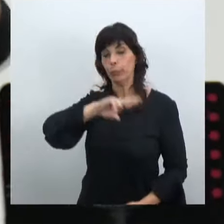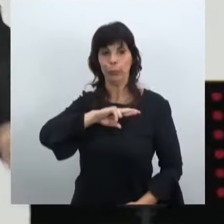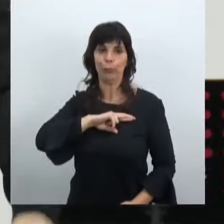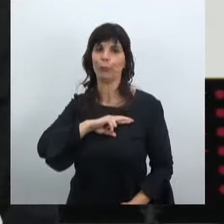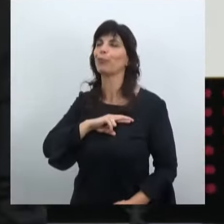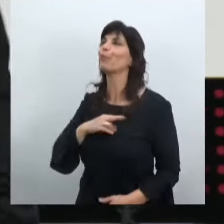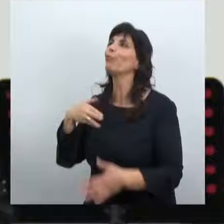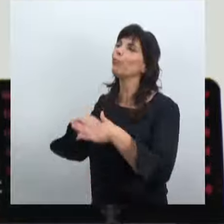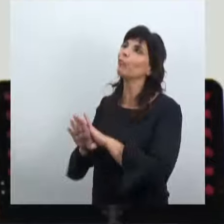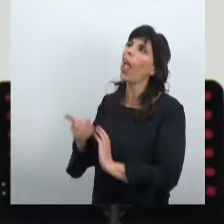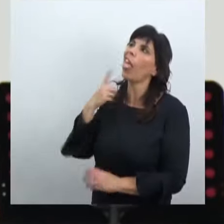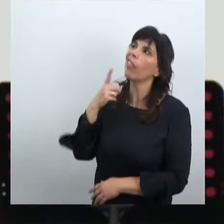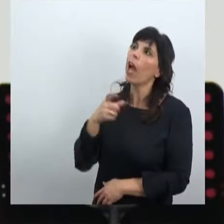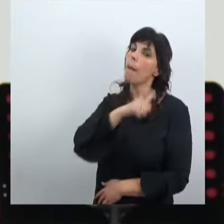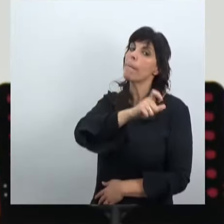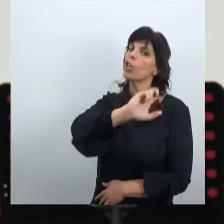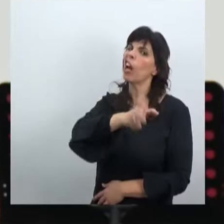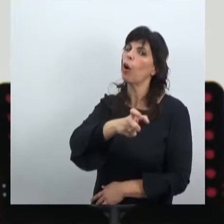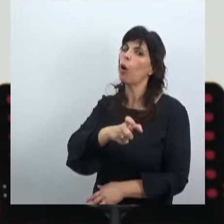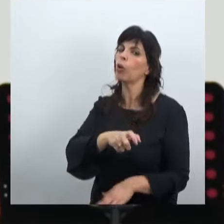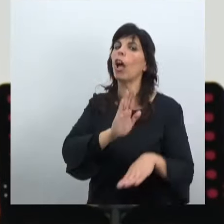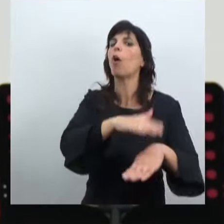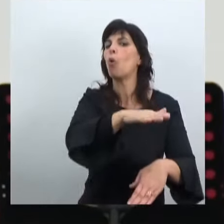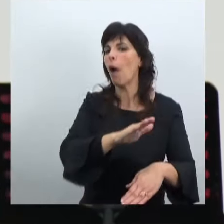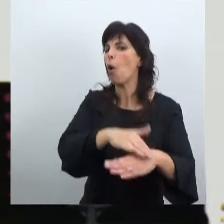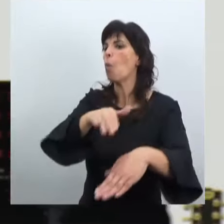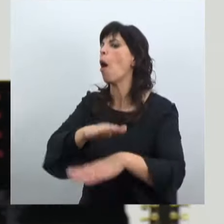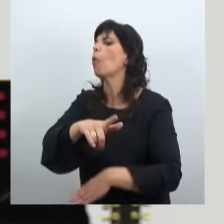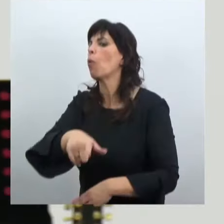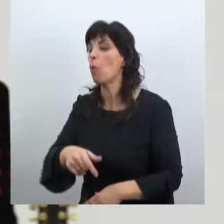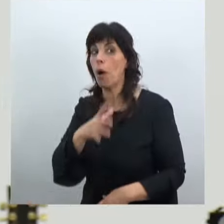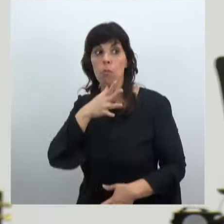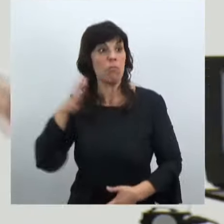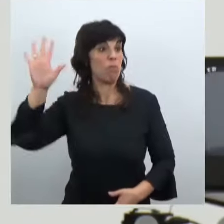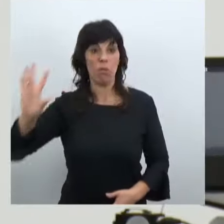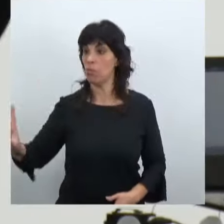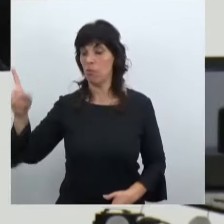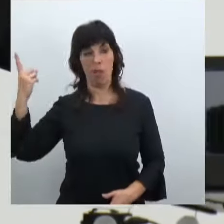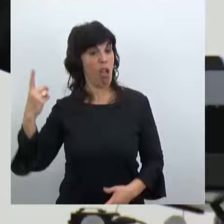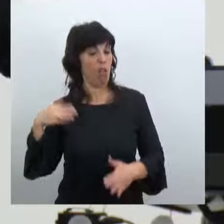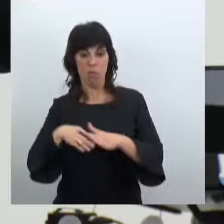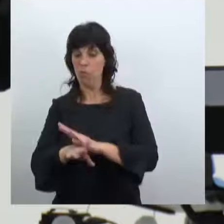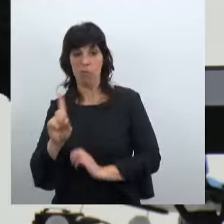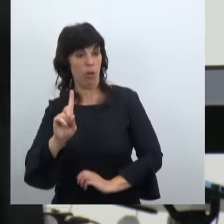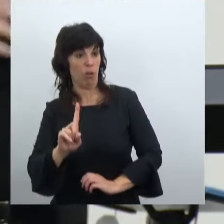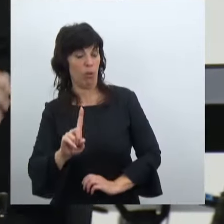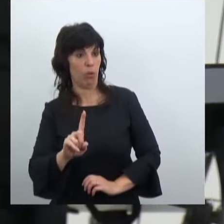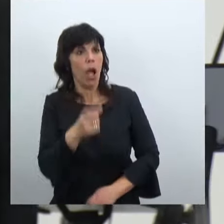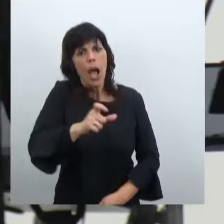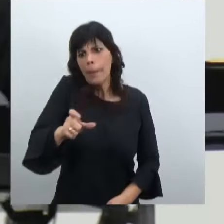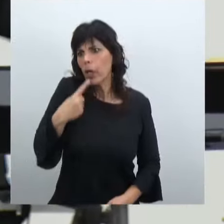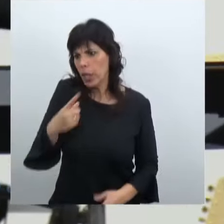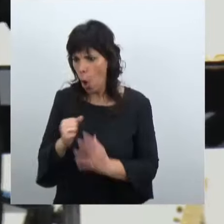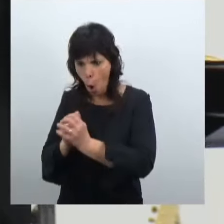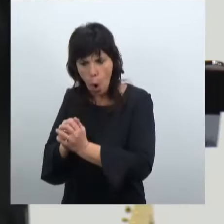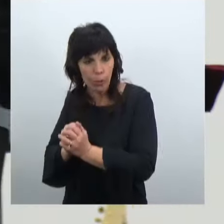juzga a los otros. ¿Por qué? Porque él nunca estuvo en la presencia de Dios. Hay gente que dice que ora y no estuvo en la presencia